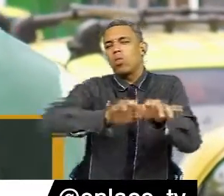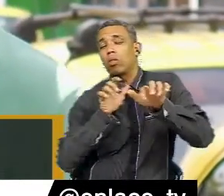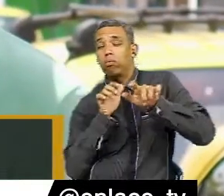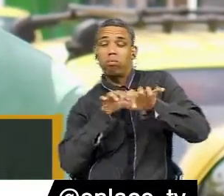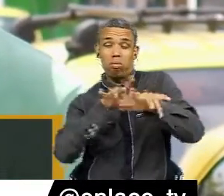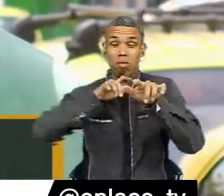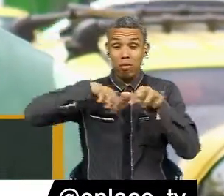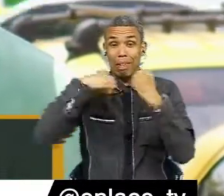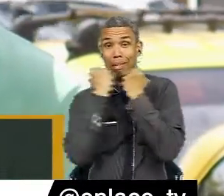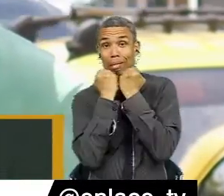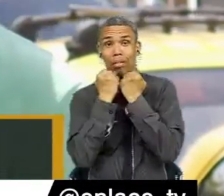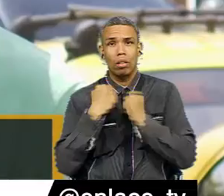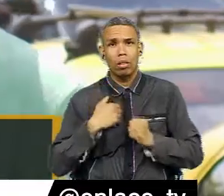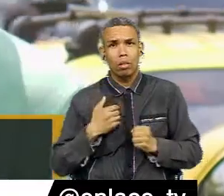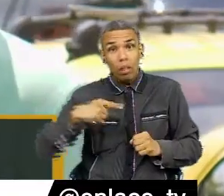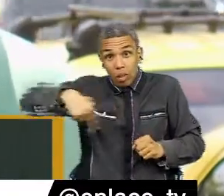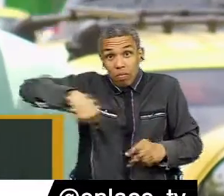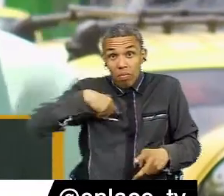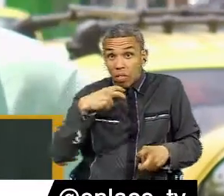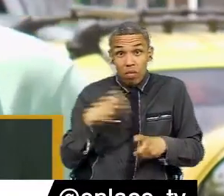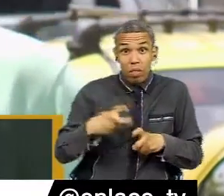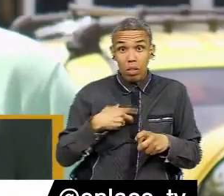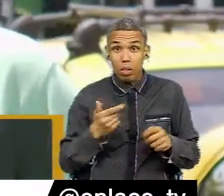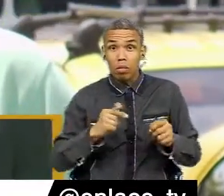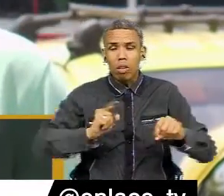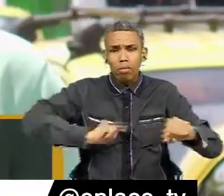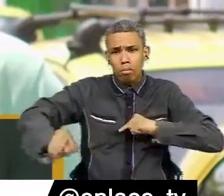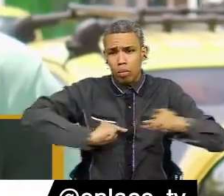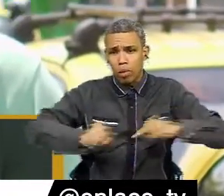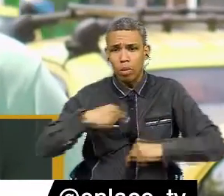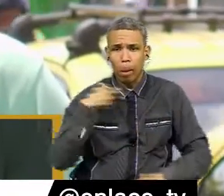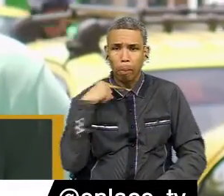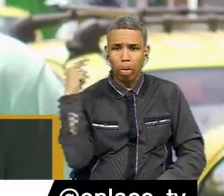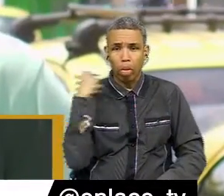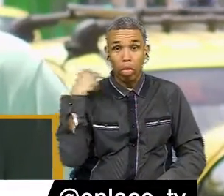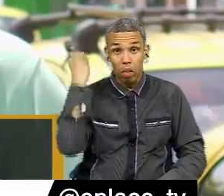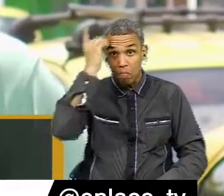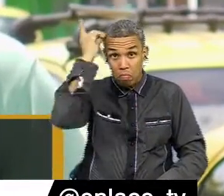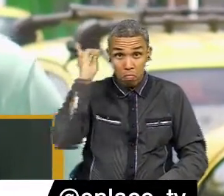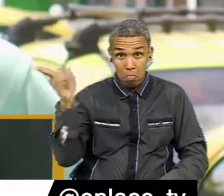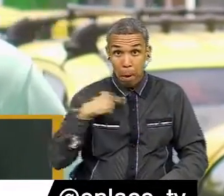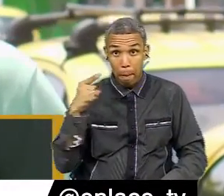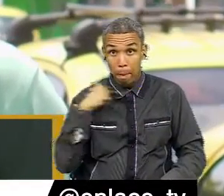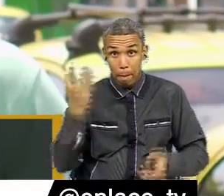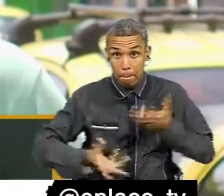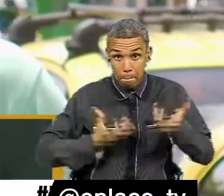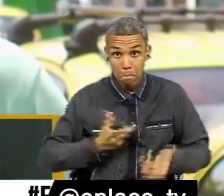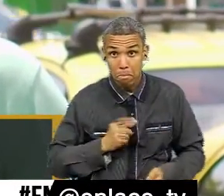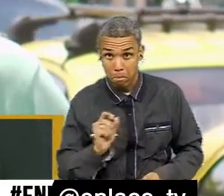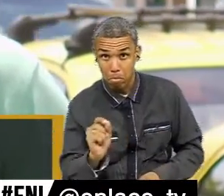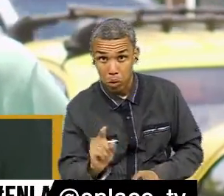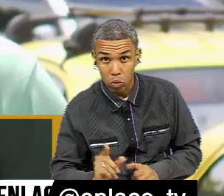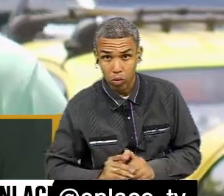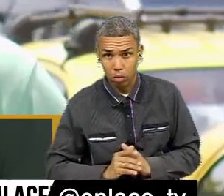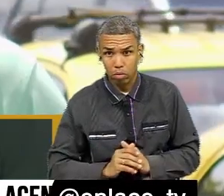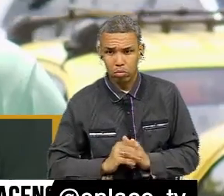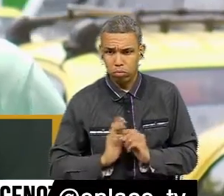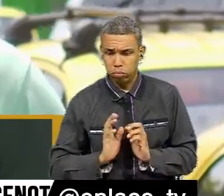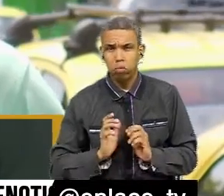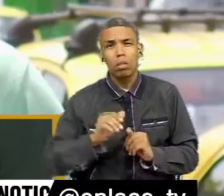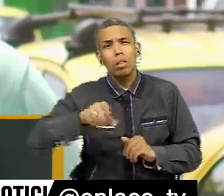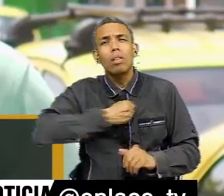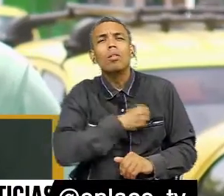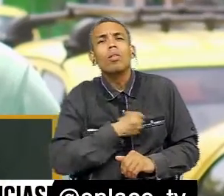no hay gobernabilidad, Pedro. No hay gobernabilidad. Entonces, lo que yo le quiero decir al Consejo Municipal es que